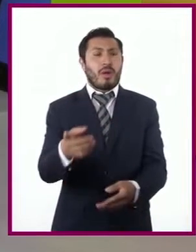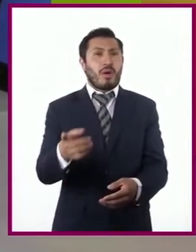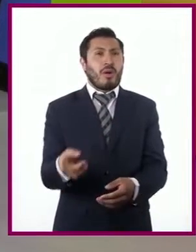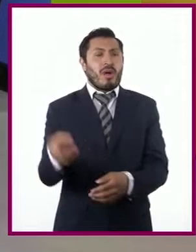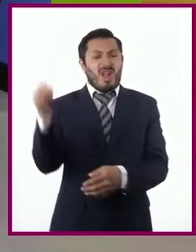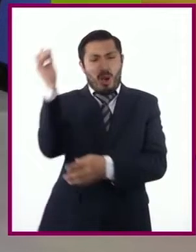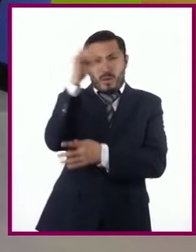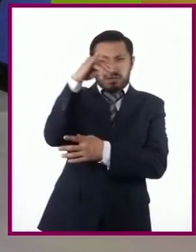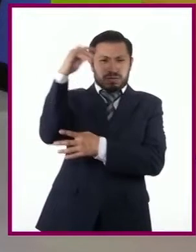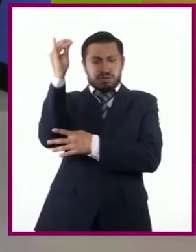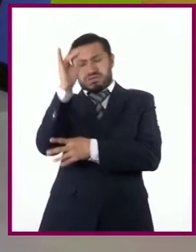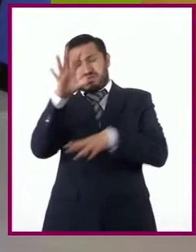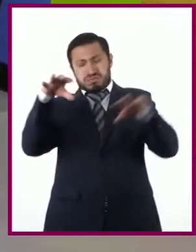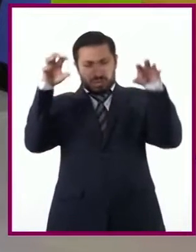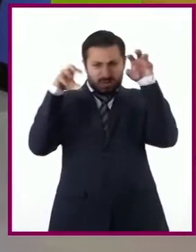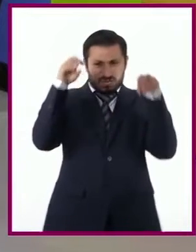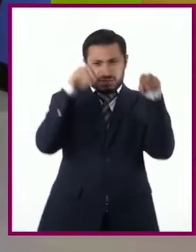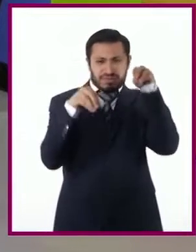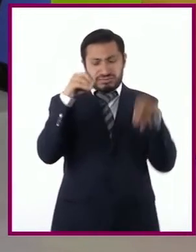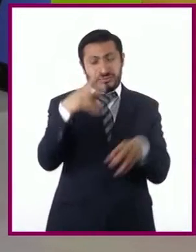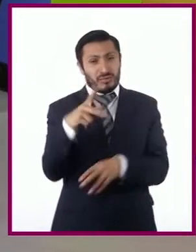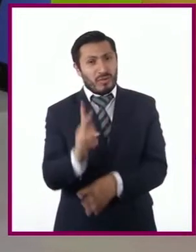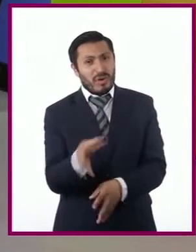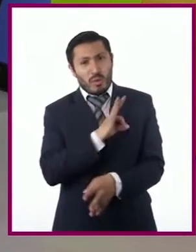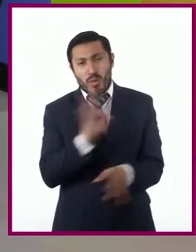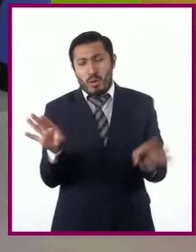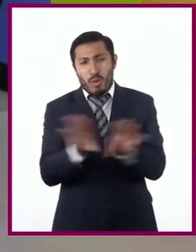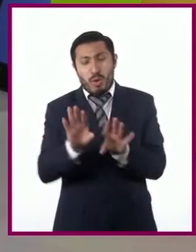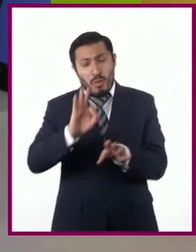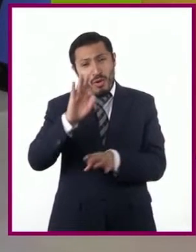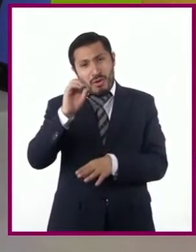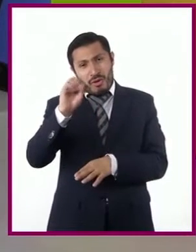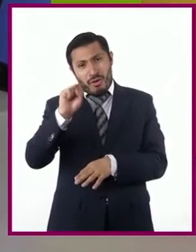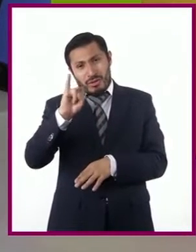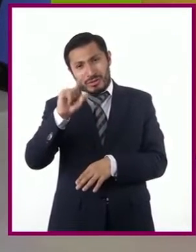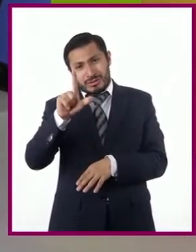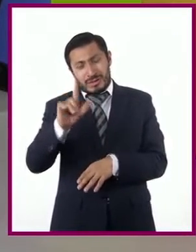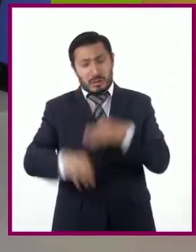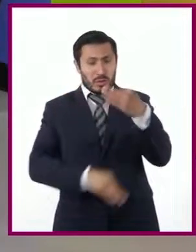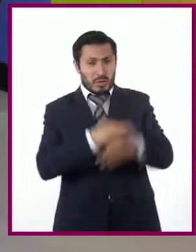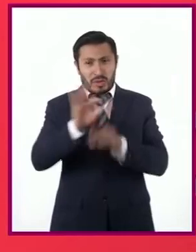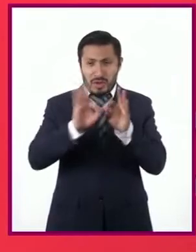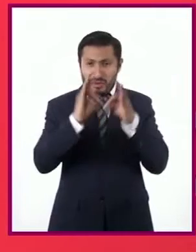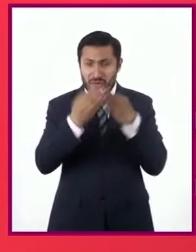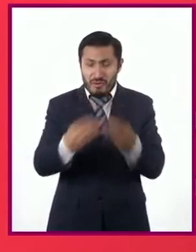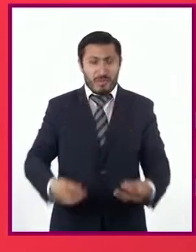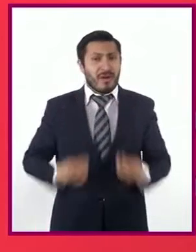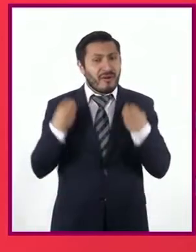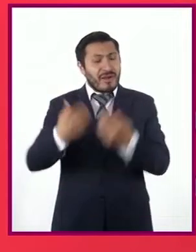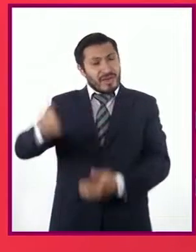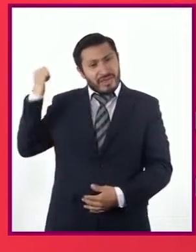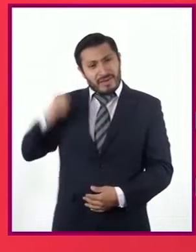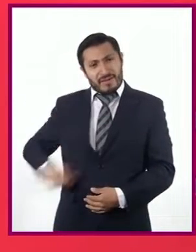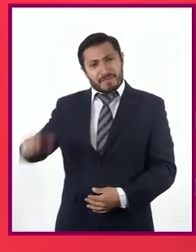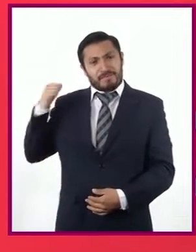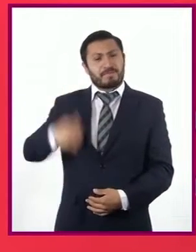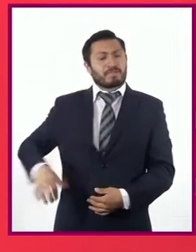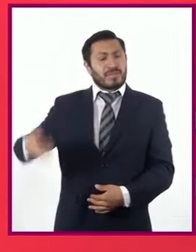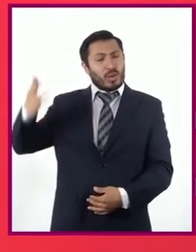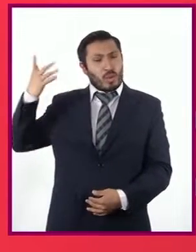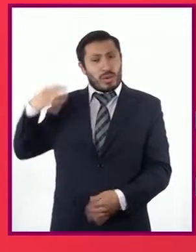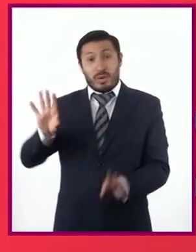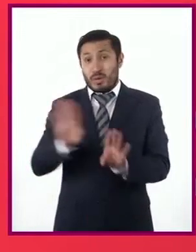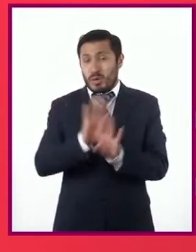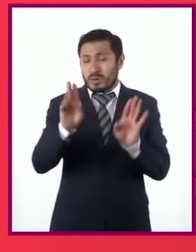animales gigantes. Sin embargo, podemos llamar fósil a toda evidencia de vida pasada. Y como vimos en el